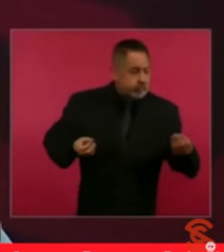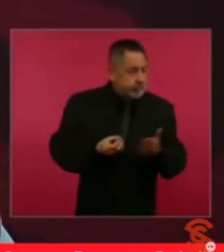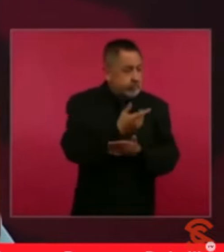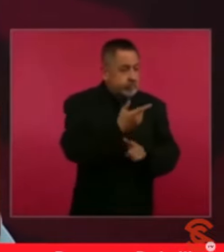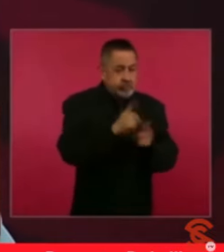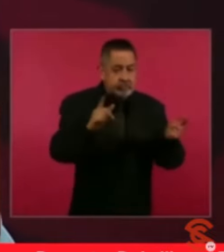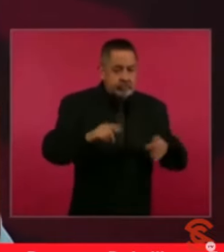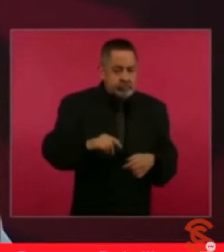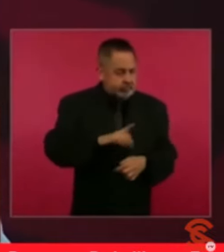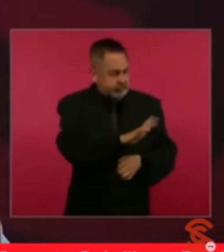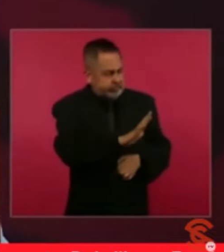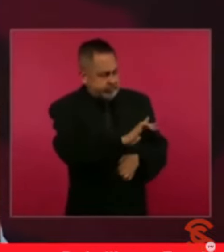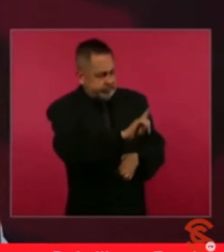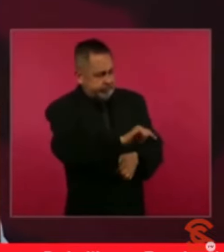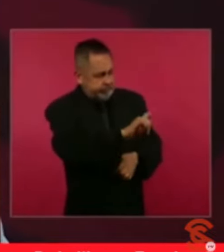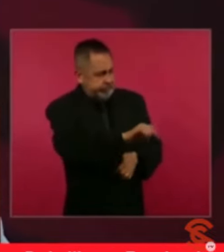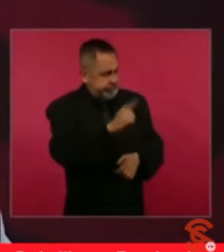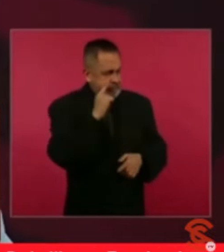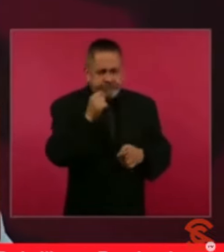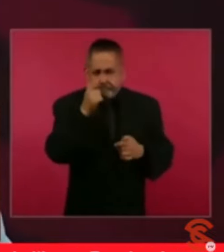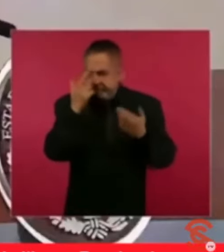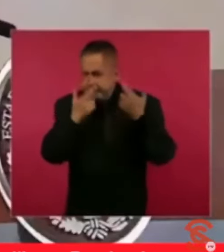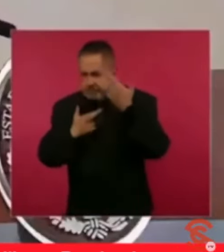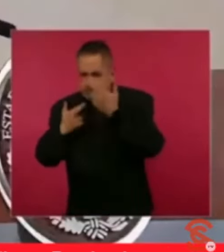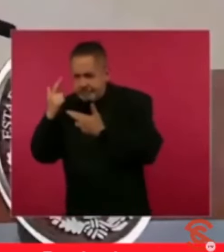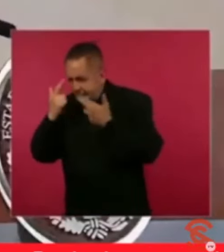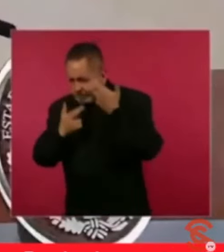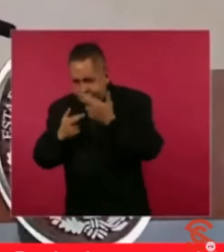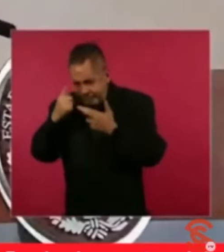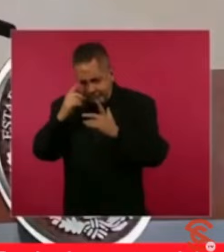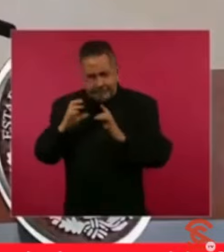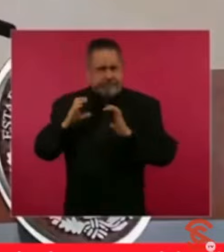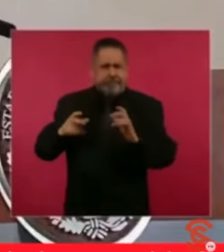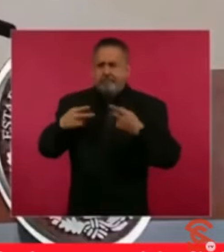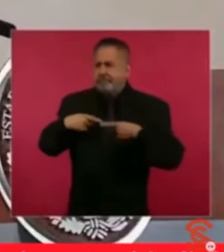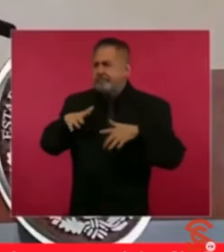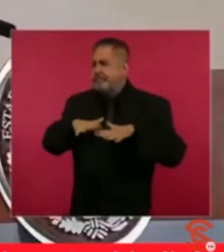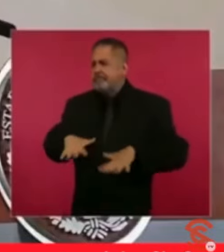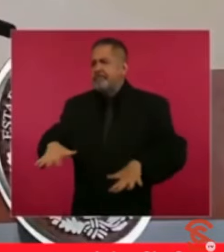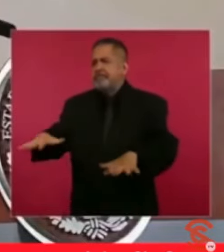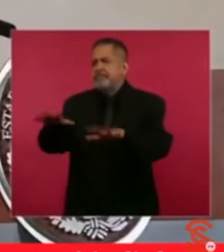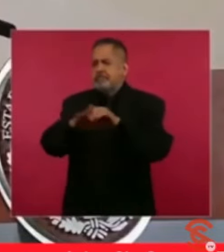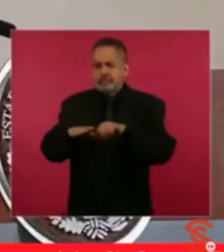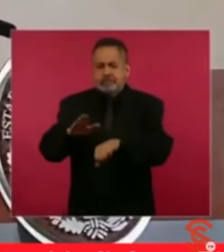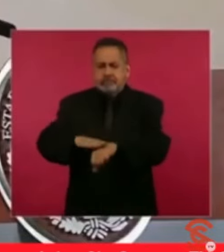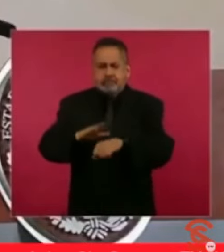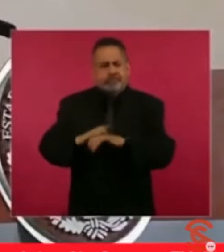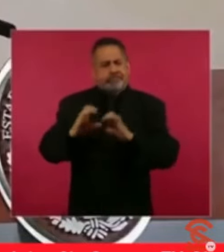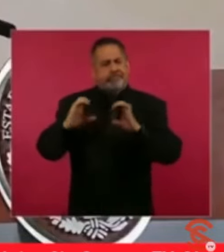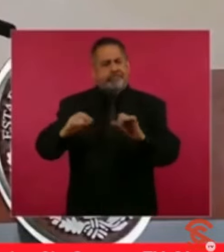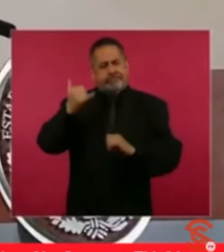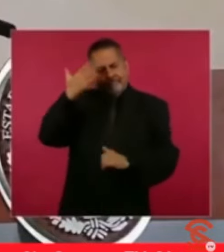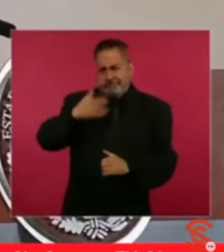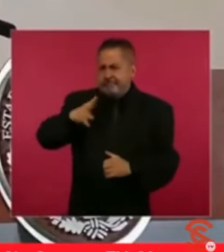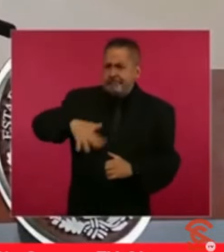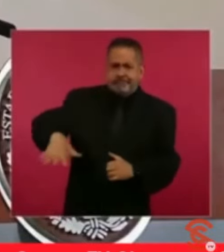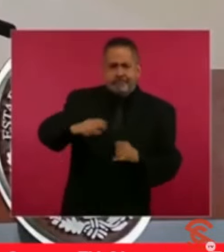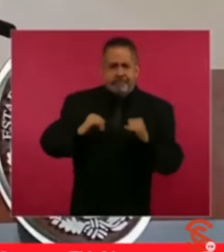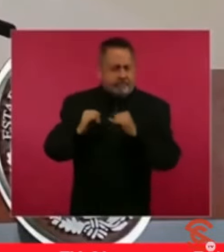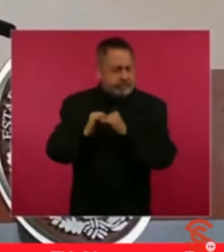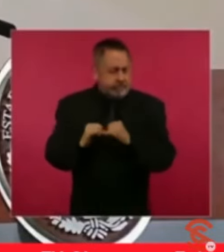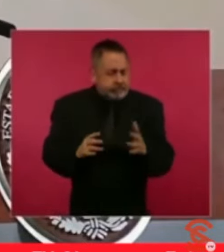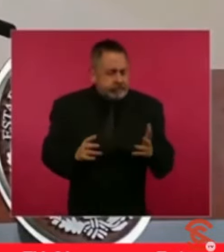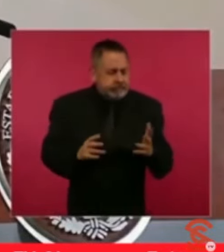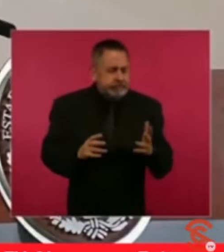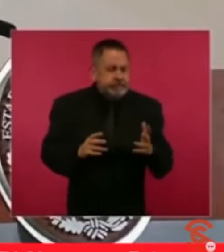una revisión exhaustiva para cuidar a la población y el prestigio de las instituciones.